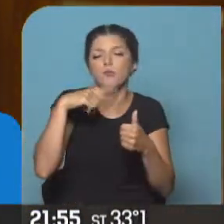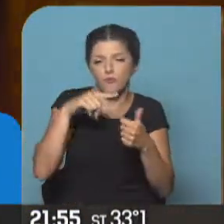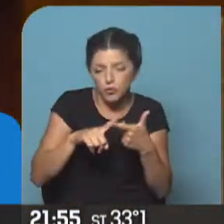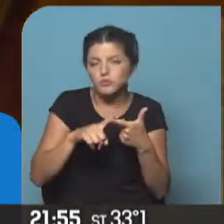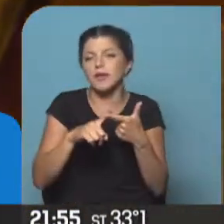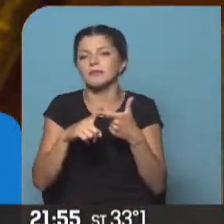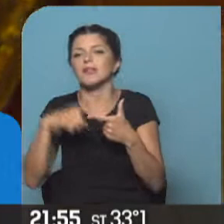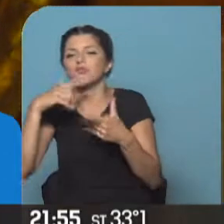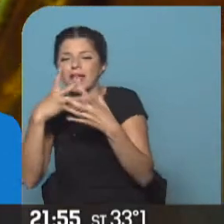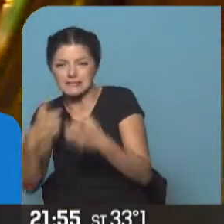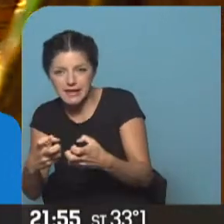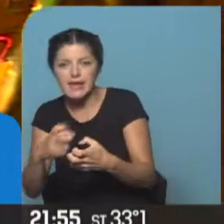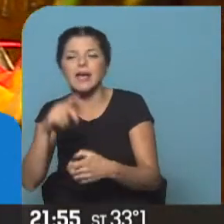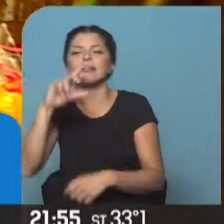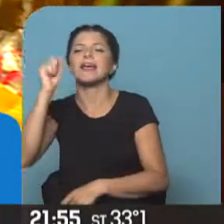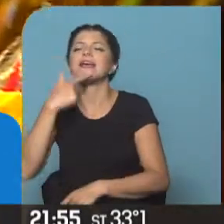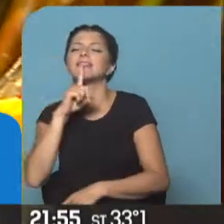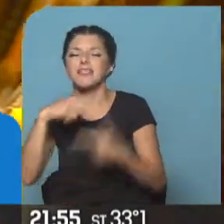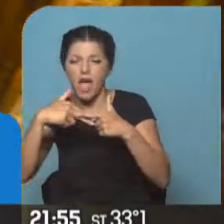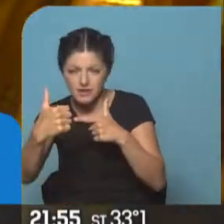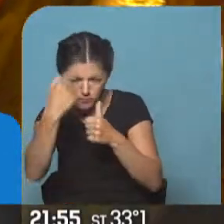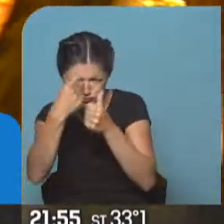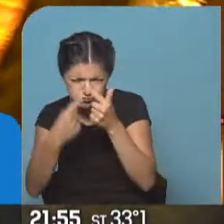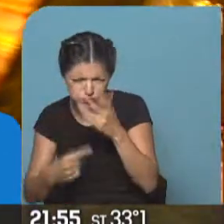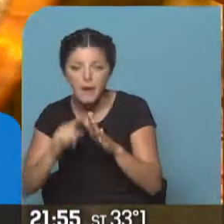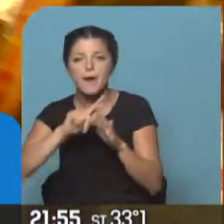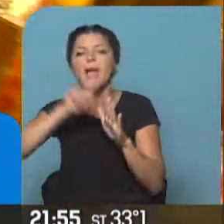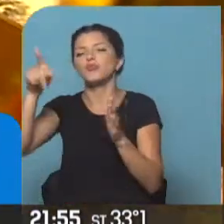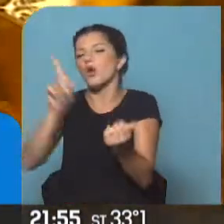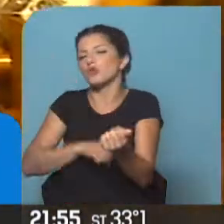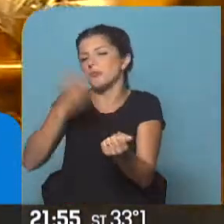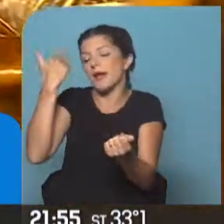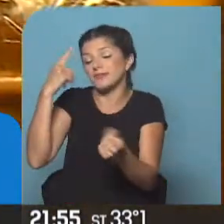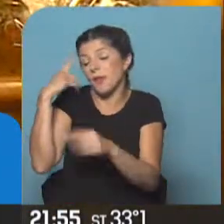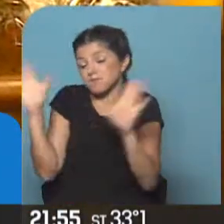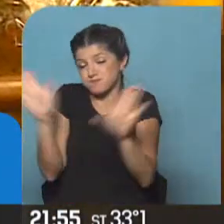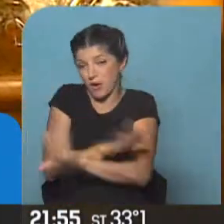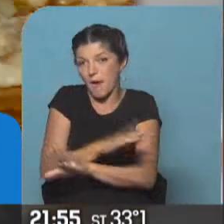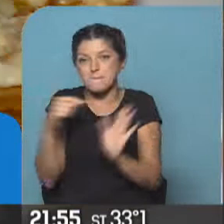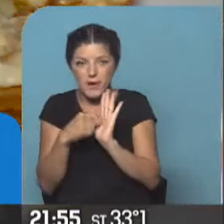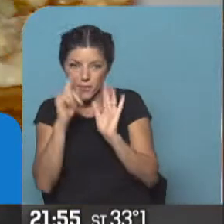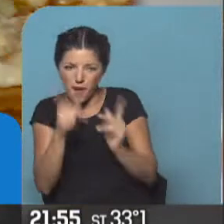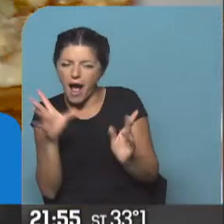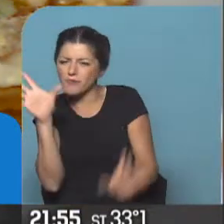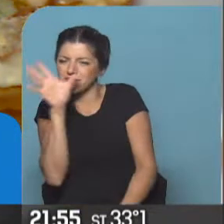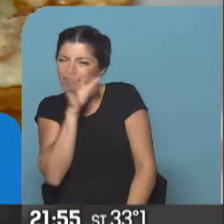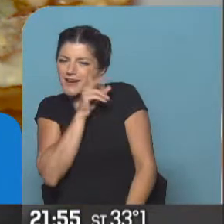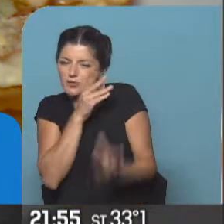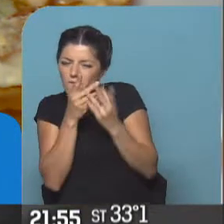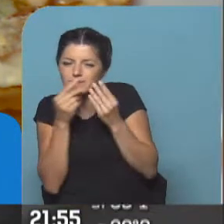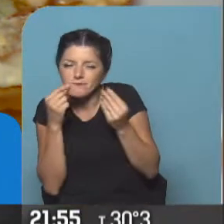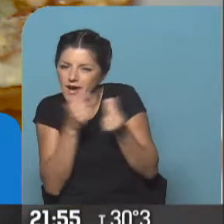uva y castañas de cajú. La tradición surge un poco por azar, pero también esconde un misterioso y sabroso secreto de